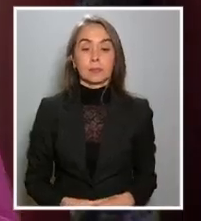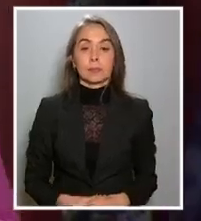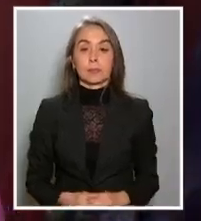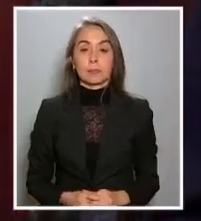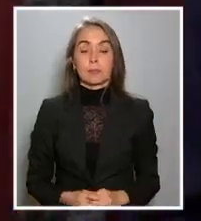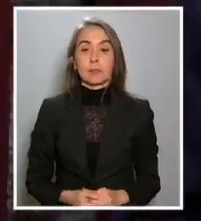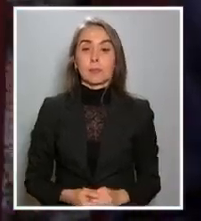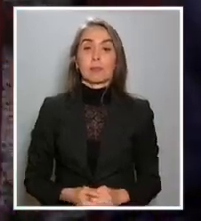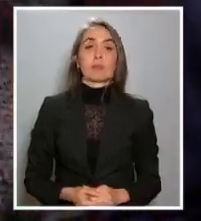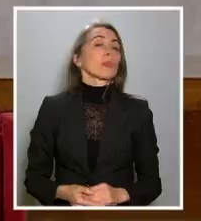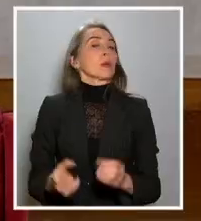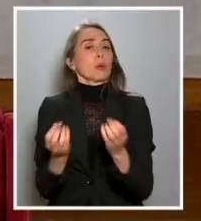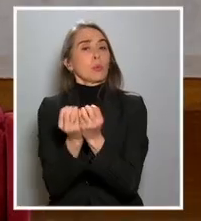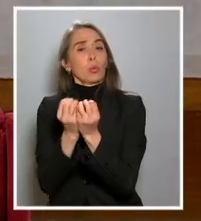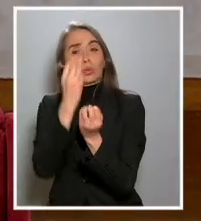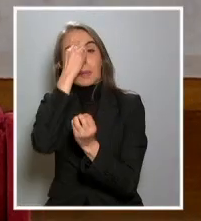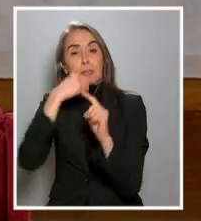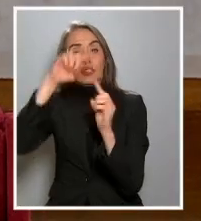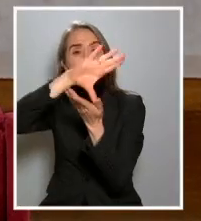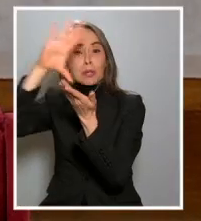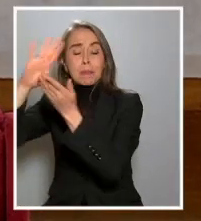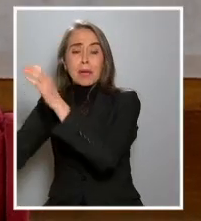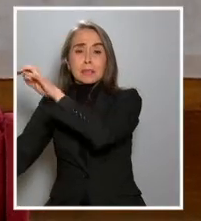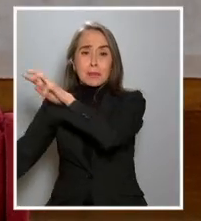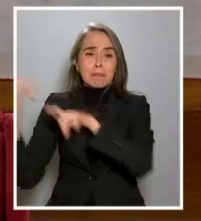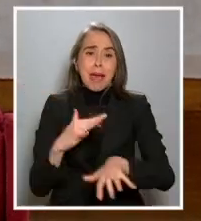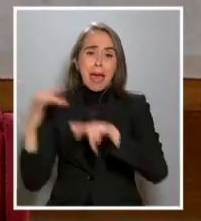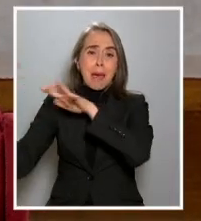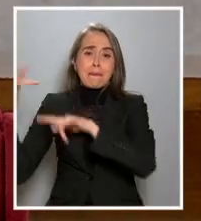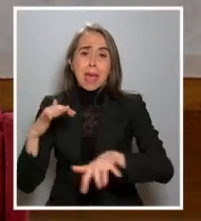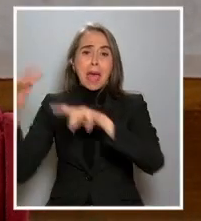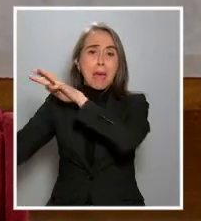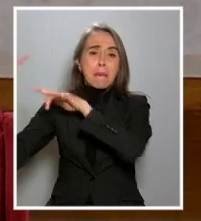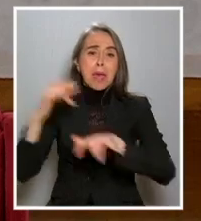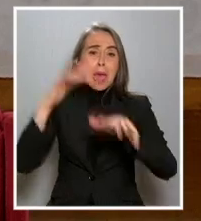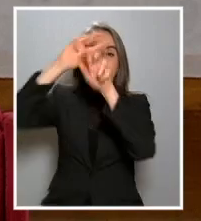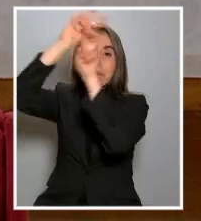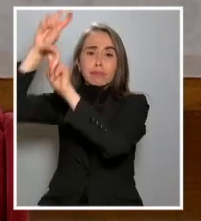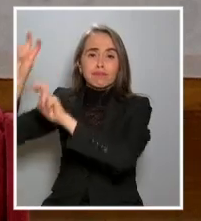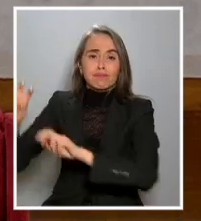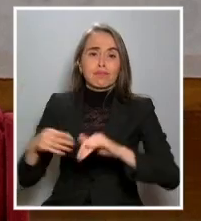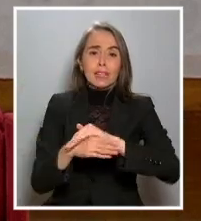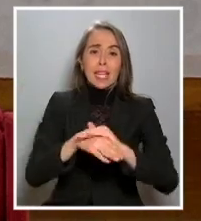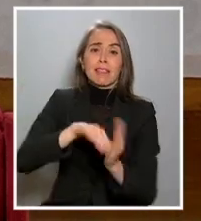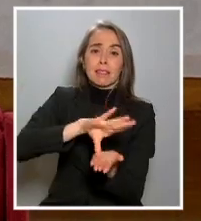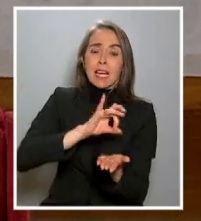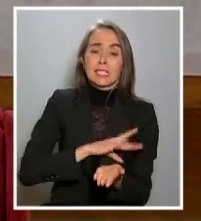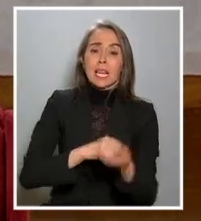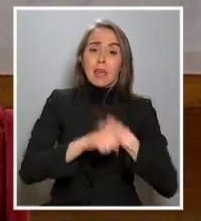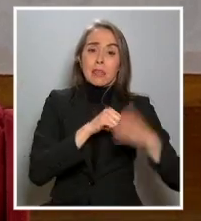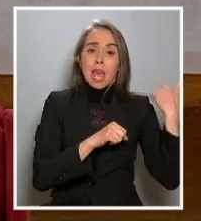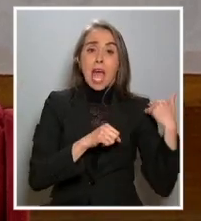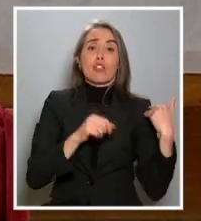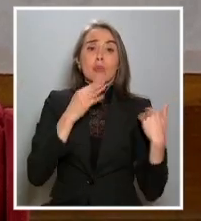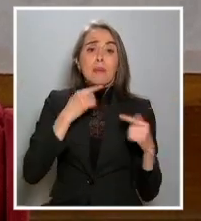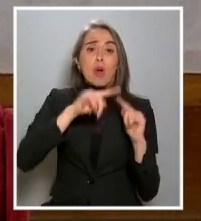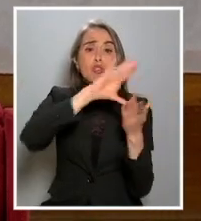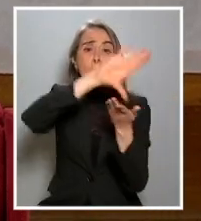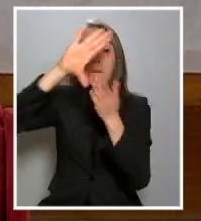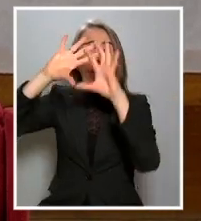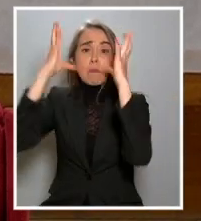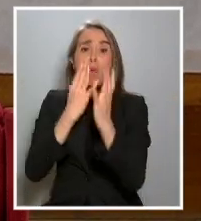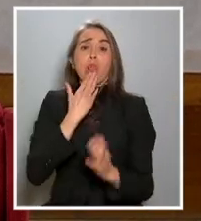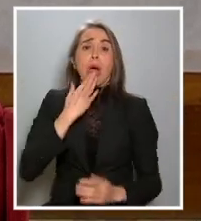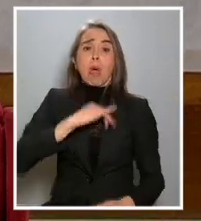Los masivos flujos migratorios de los últimos años, que son un fenómeno de todo el planeta y no van a dejar de suceder, son un